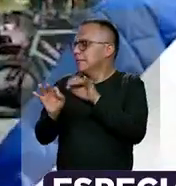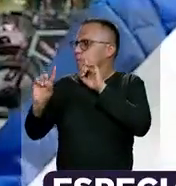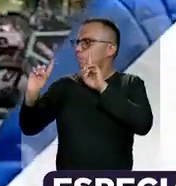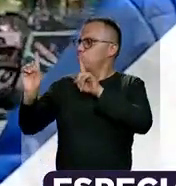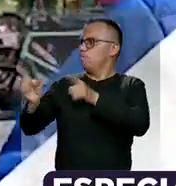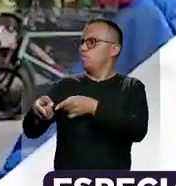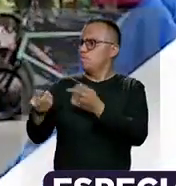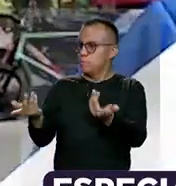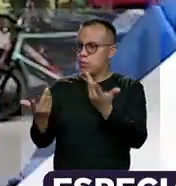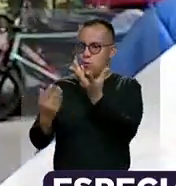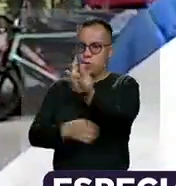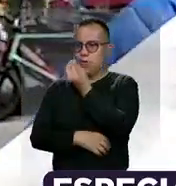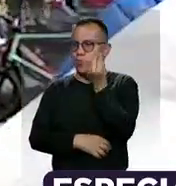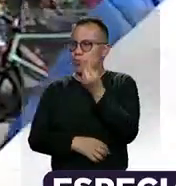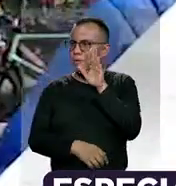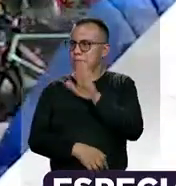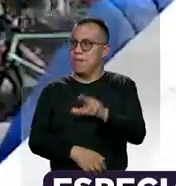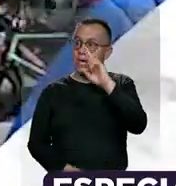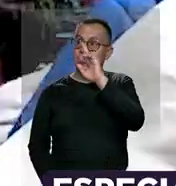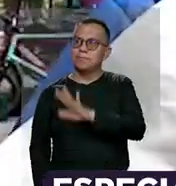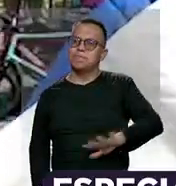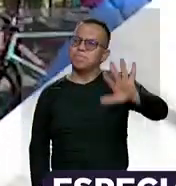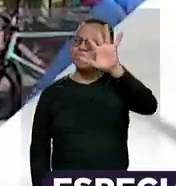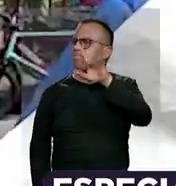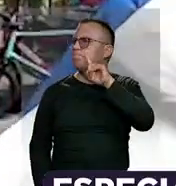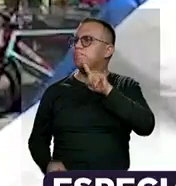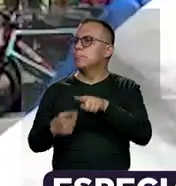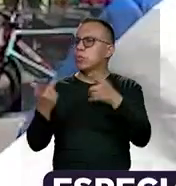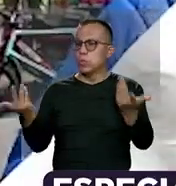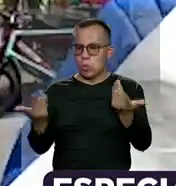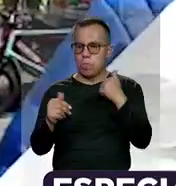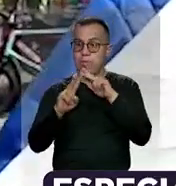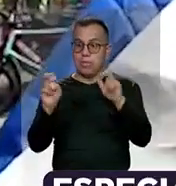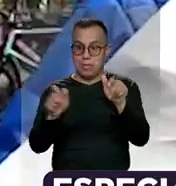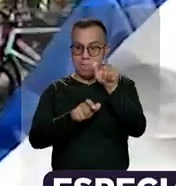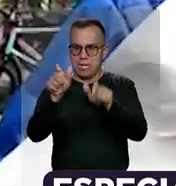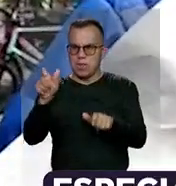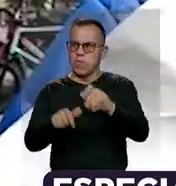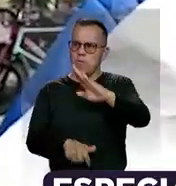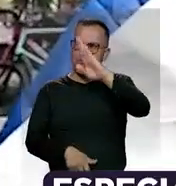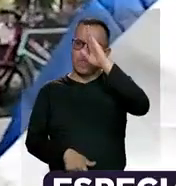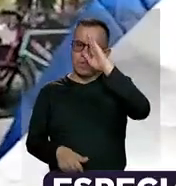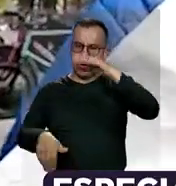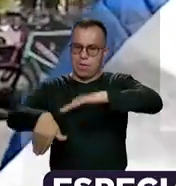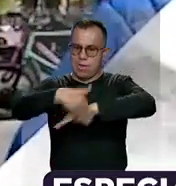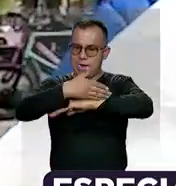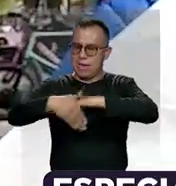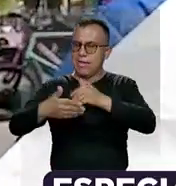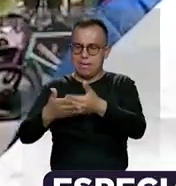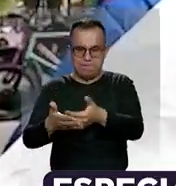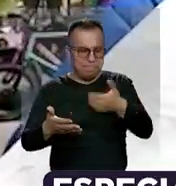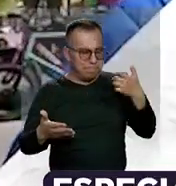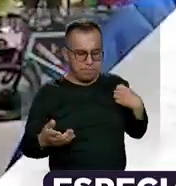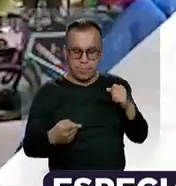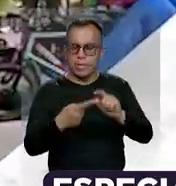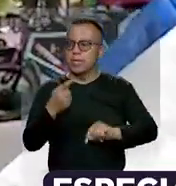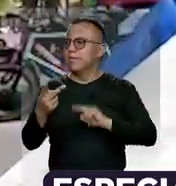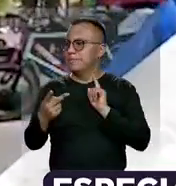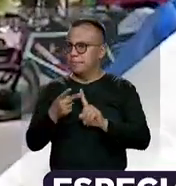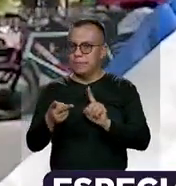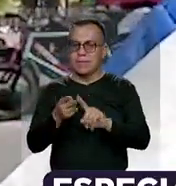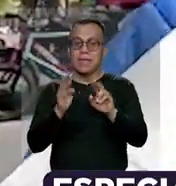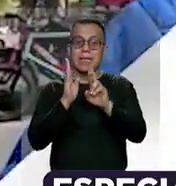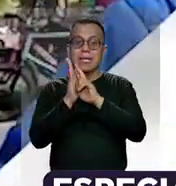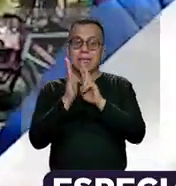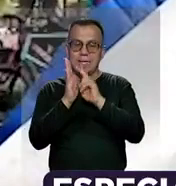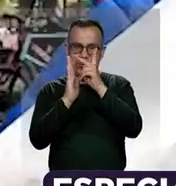lo que está proponiendo el Comité de Paro Nacional, que es retirar la fuerza pública de las calles en primera instancia, y segundo, retirar la reforma